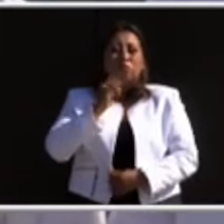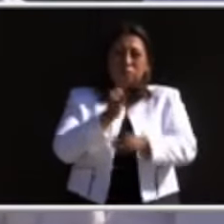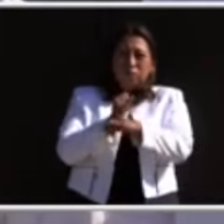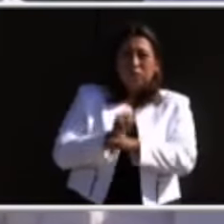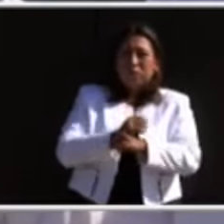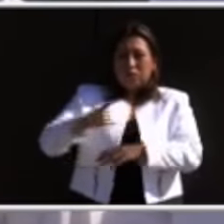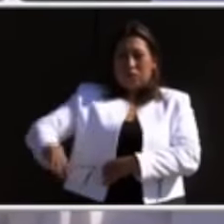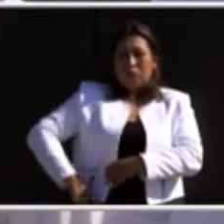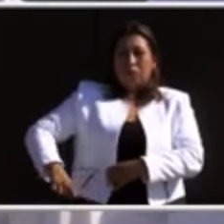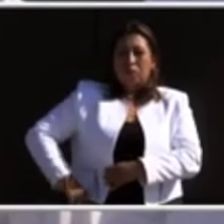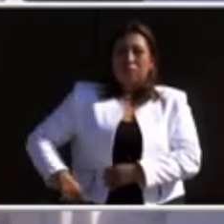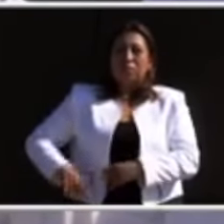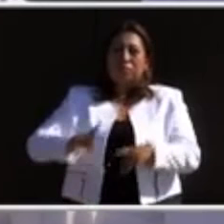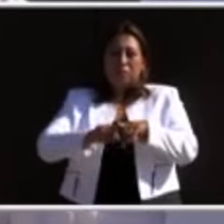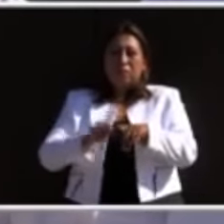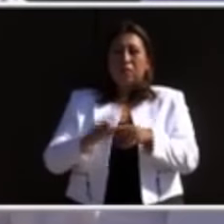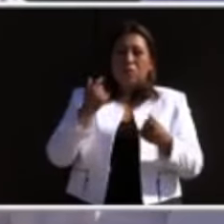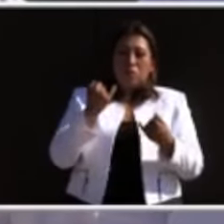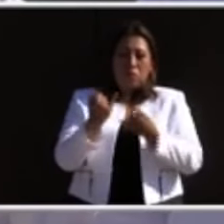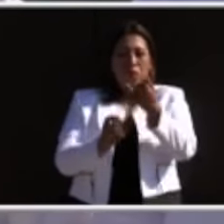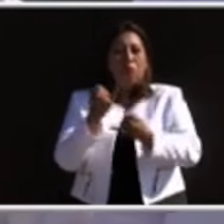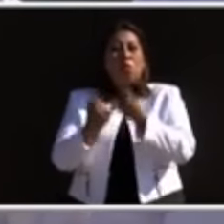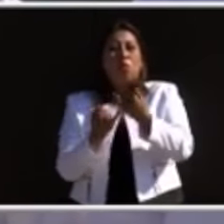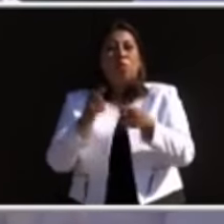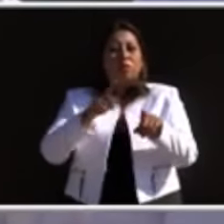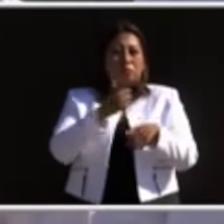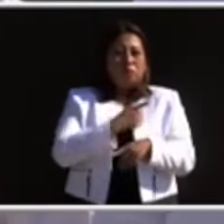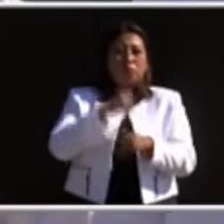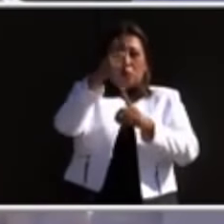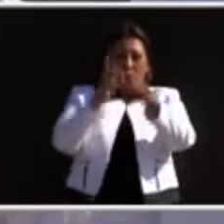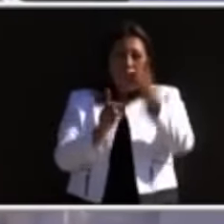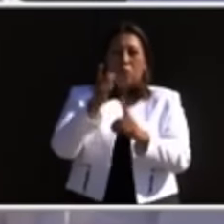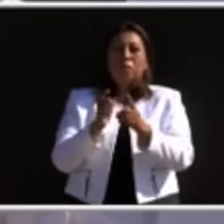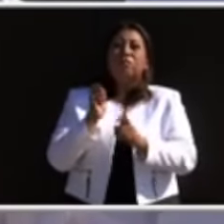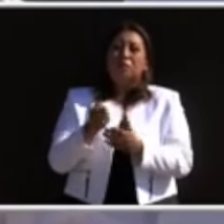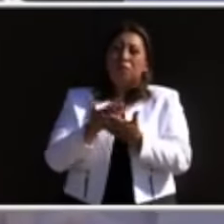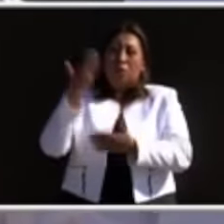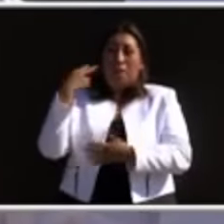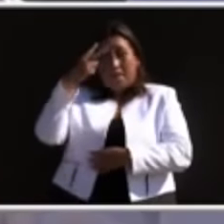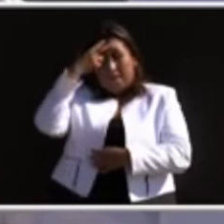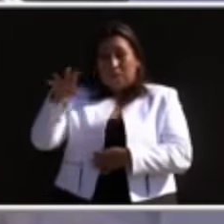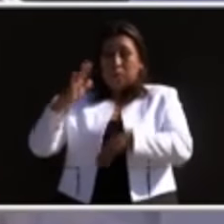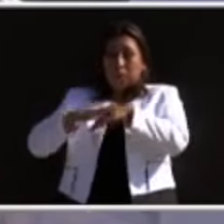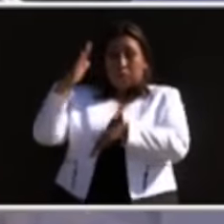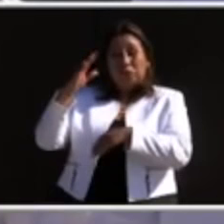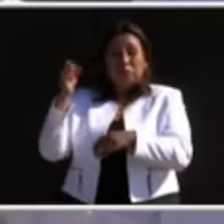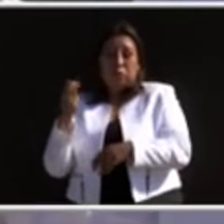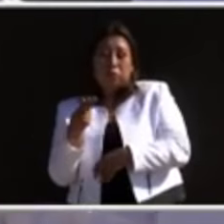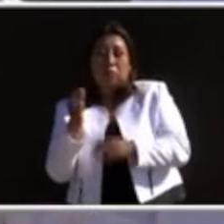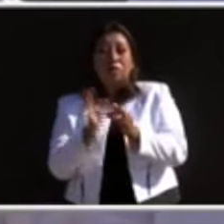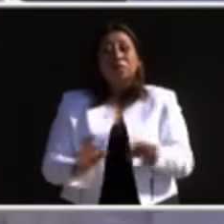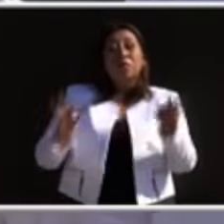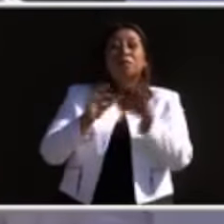adaptado. Ha recibido el galardón más alto que se puede recibir en México, el Premio Nacional del